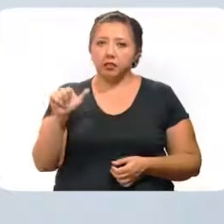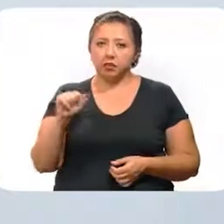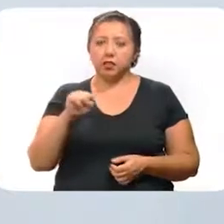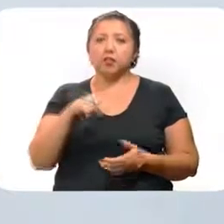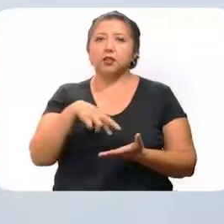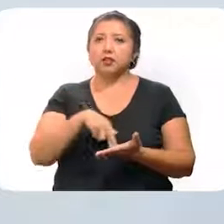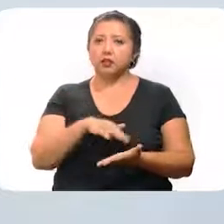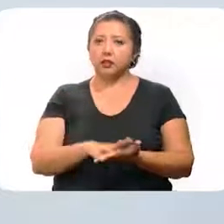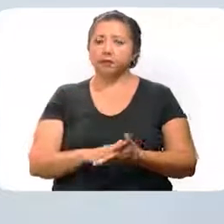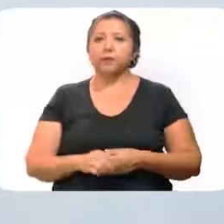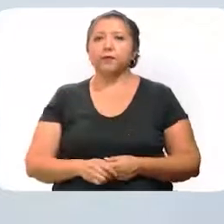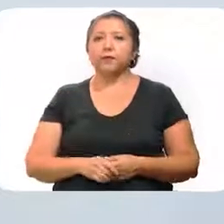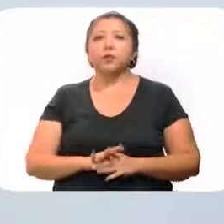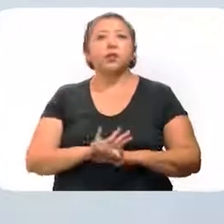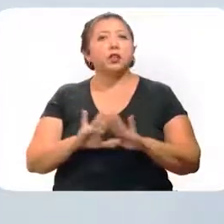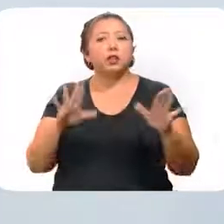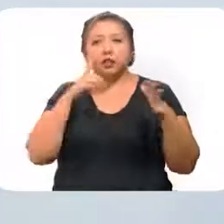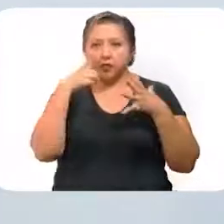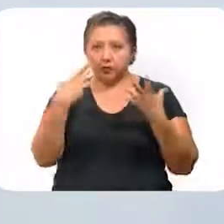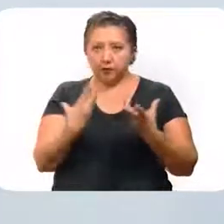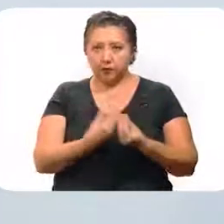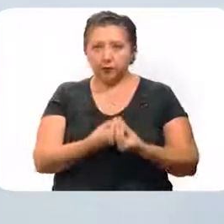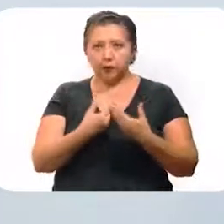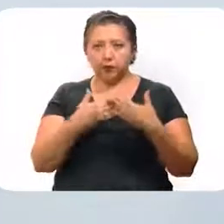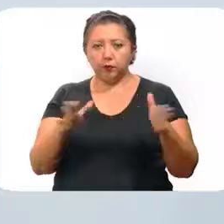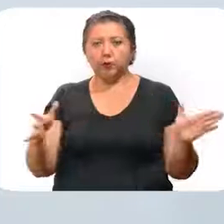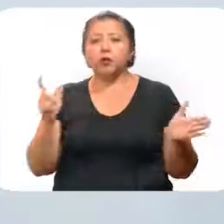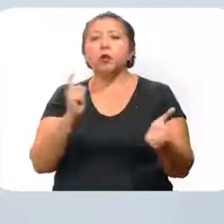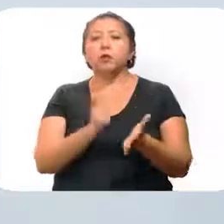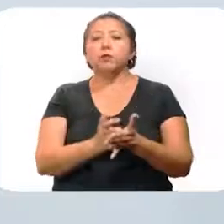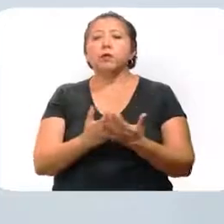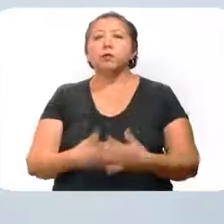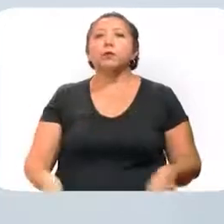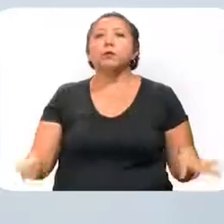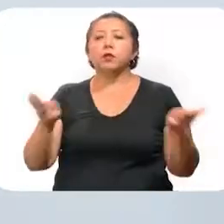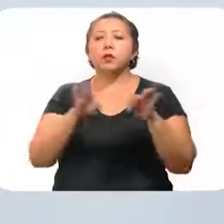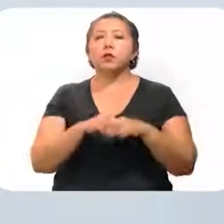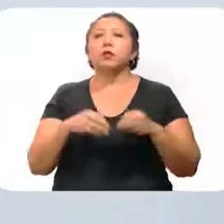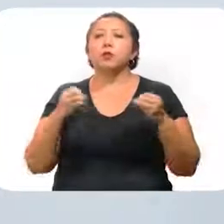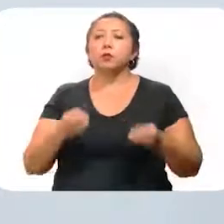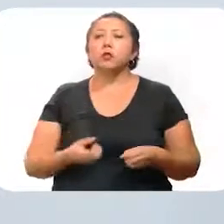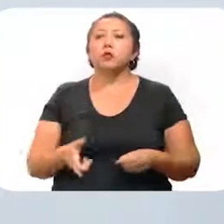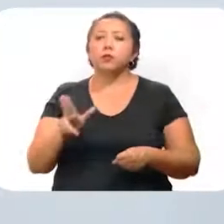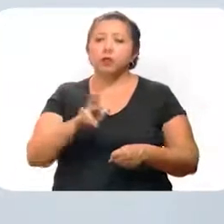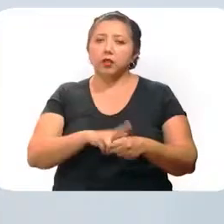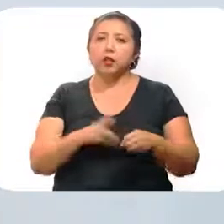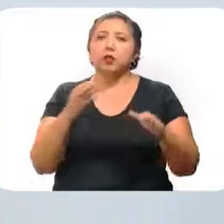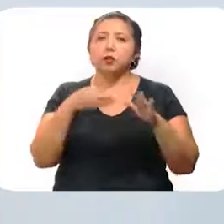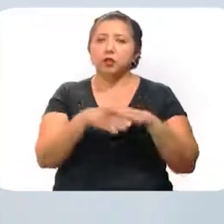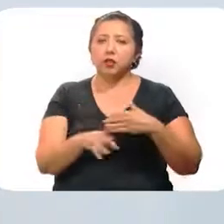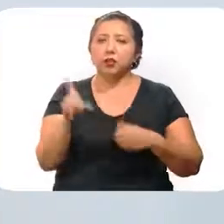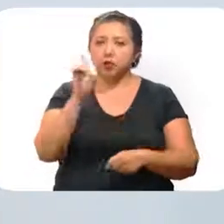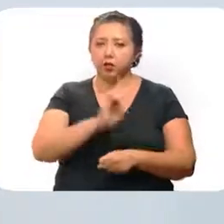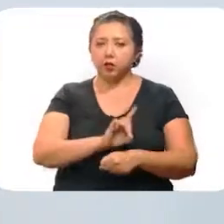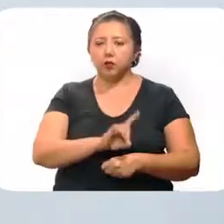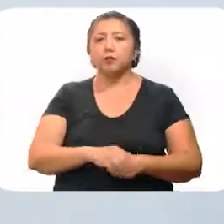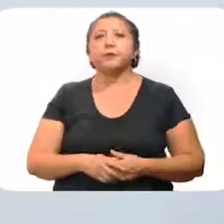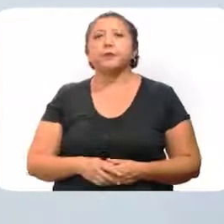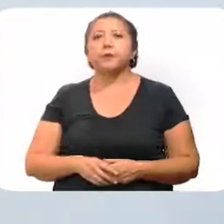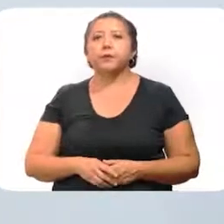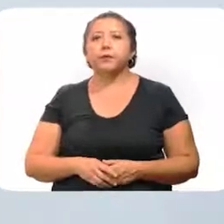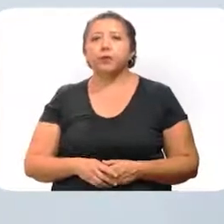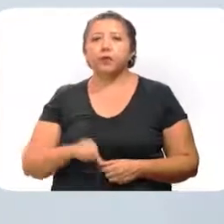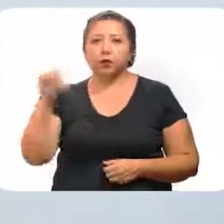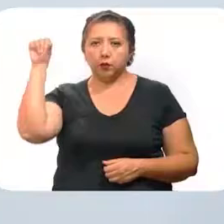registros. Como hemos señalado, en la reapertura económica los datos más importantes son la ocupación hospitalaria y los ingresos